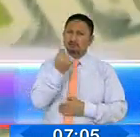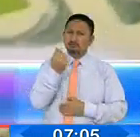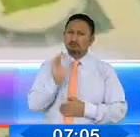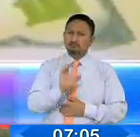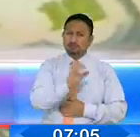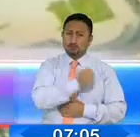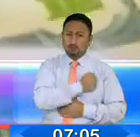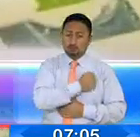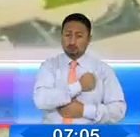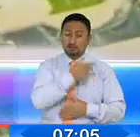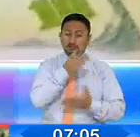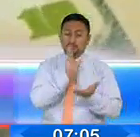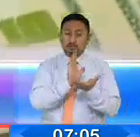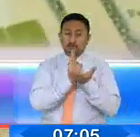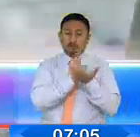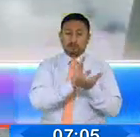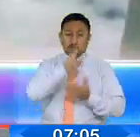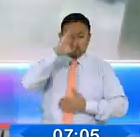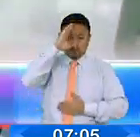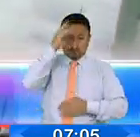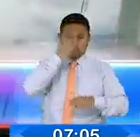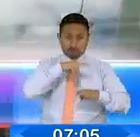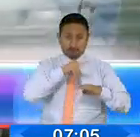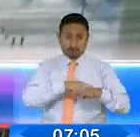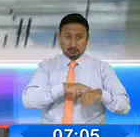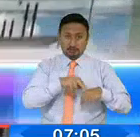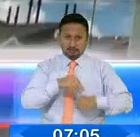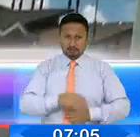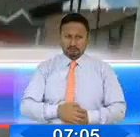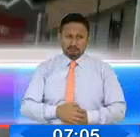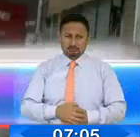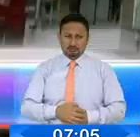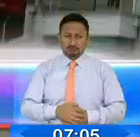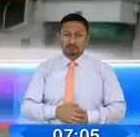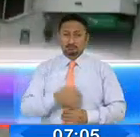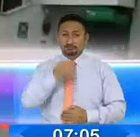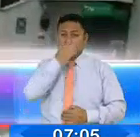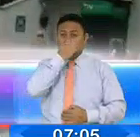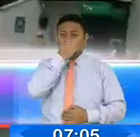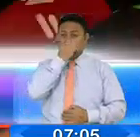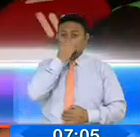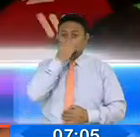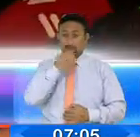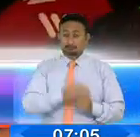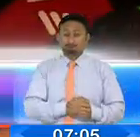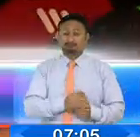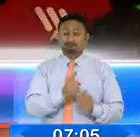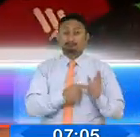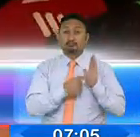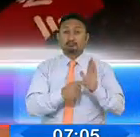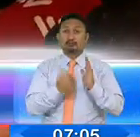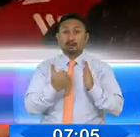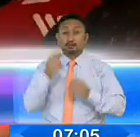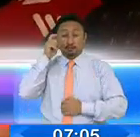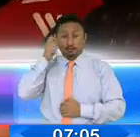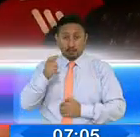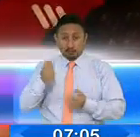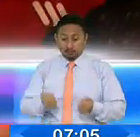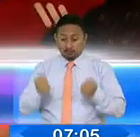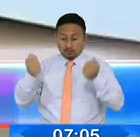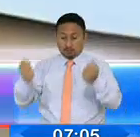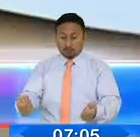inversiones del Instituto de Seguridad Social de la Policía Nacional, ISPOL. En años anteriores, Romo puso en manos de la fiscal Diana